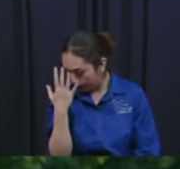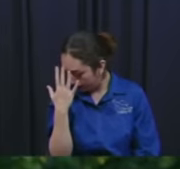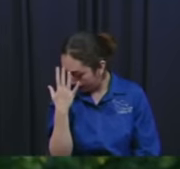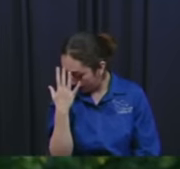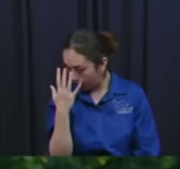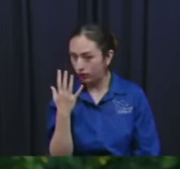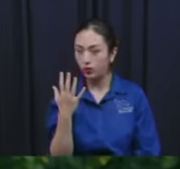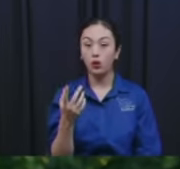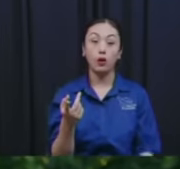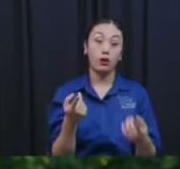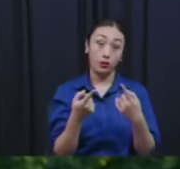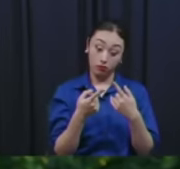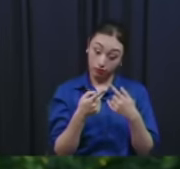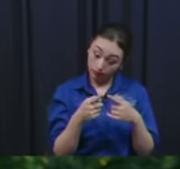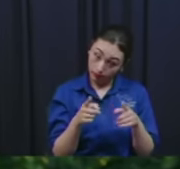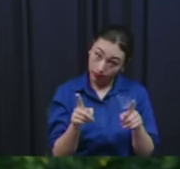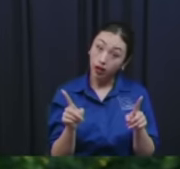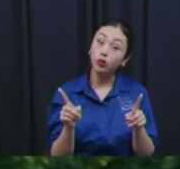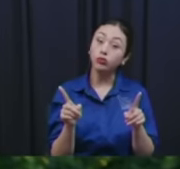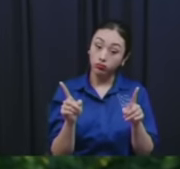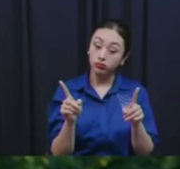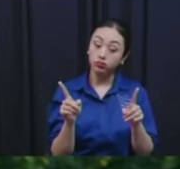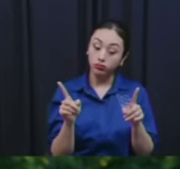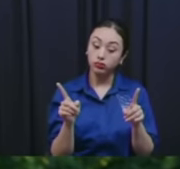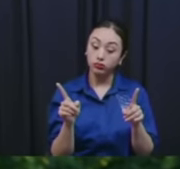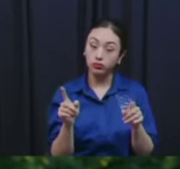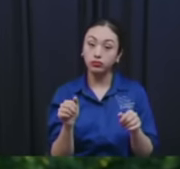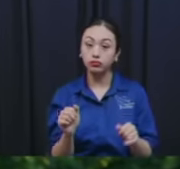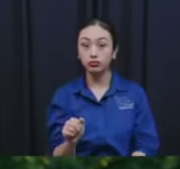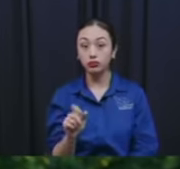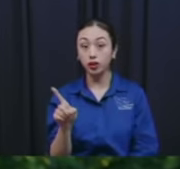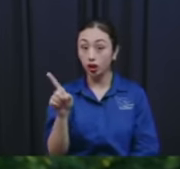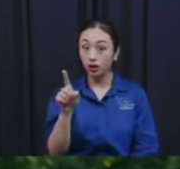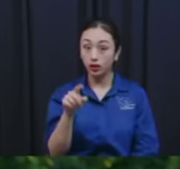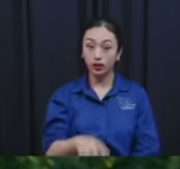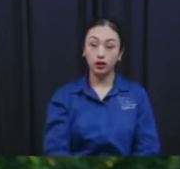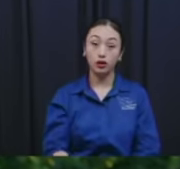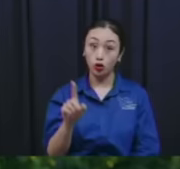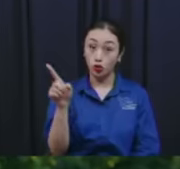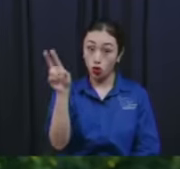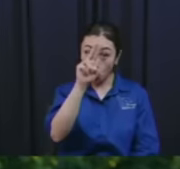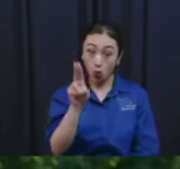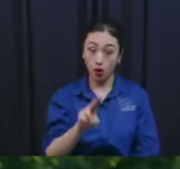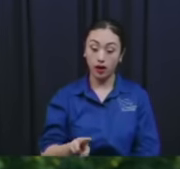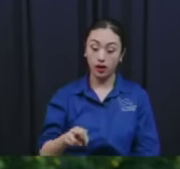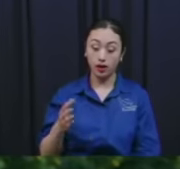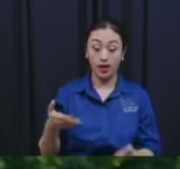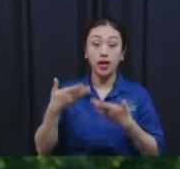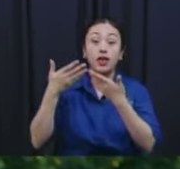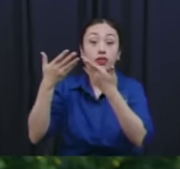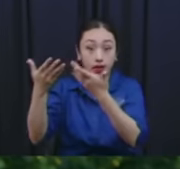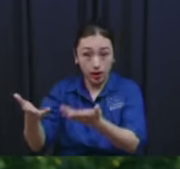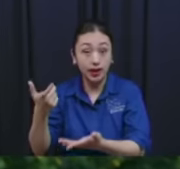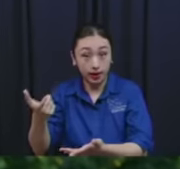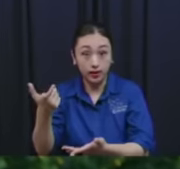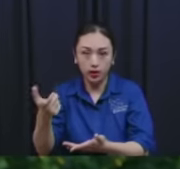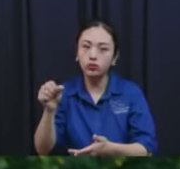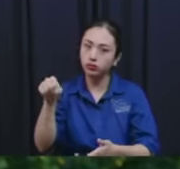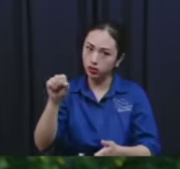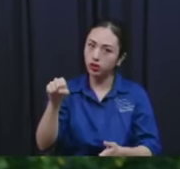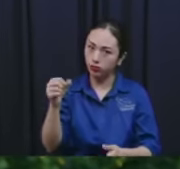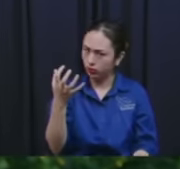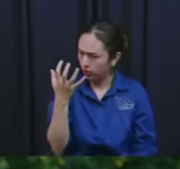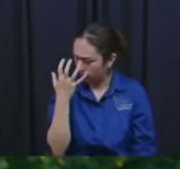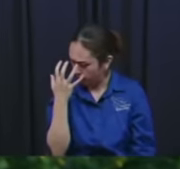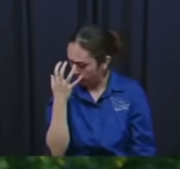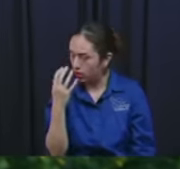lo que sí es pecado es ser mañoso y no pagar porque el